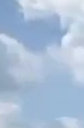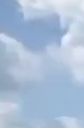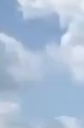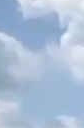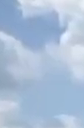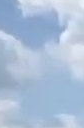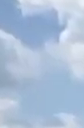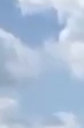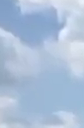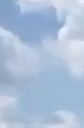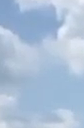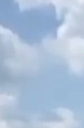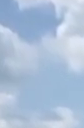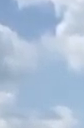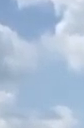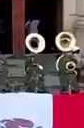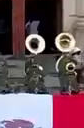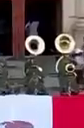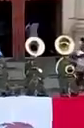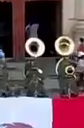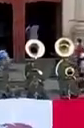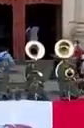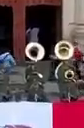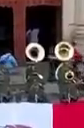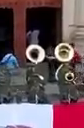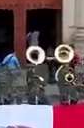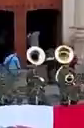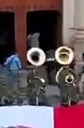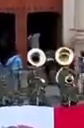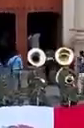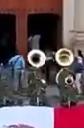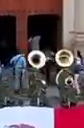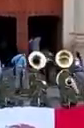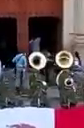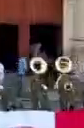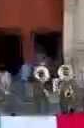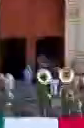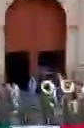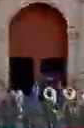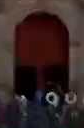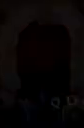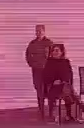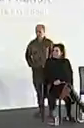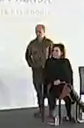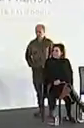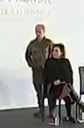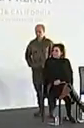desde el Gobierno de la República y con la sociedad mexicana.